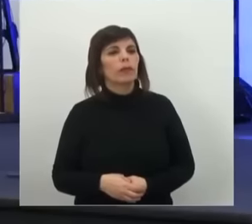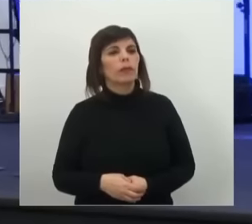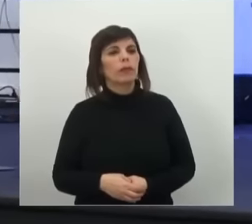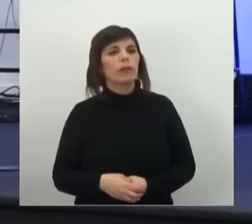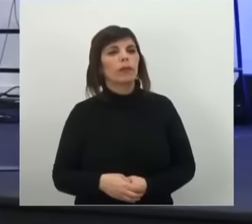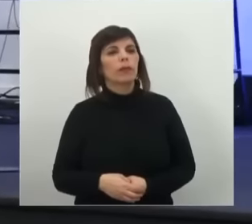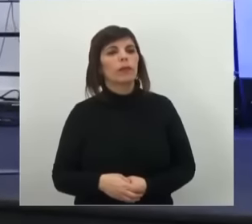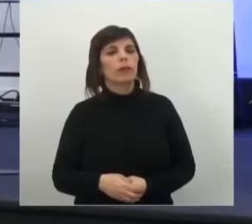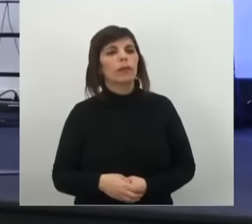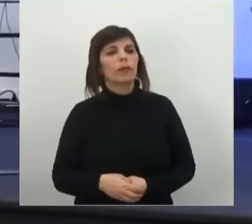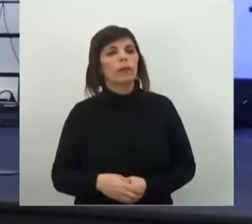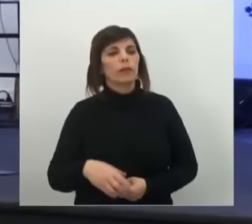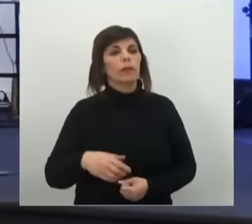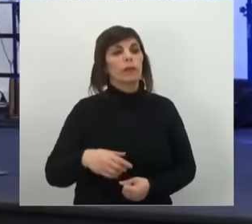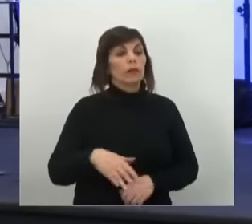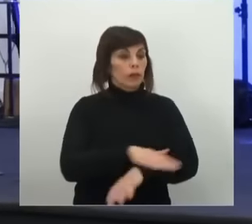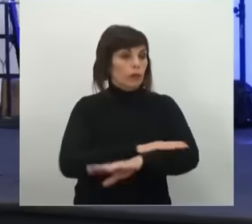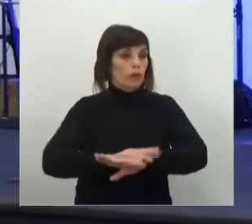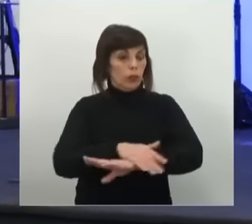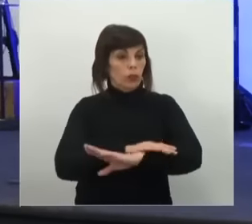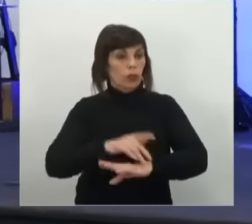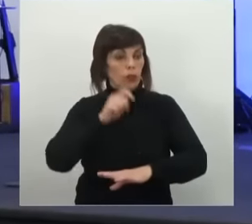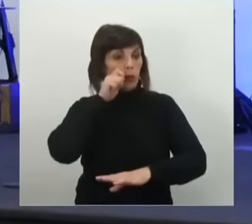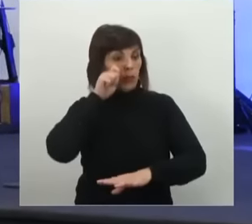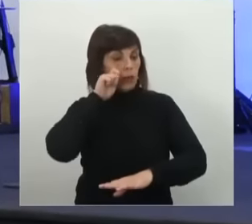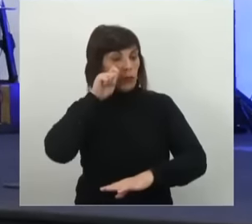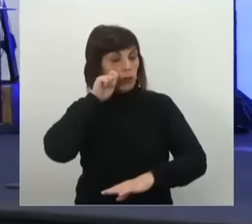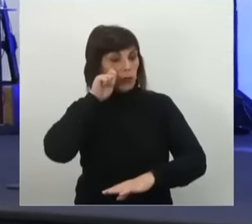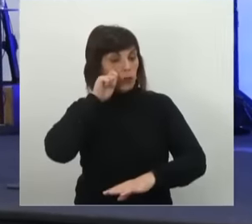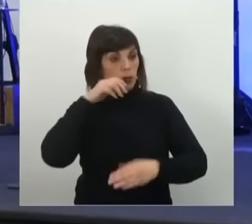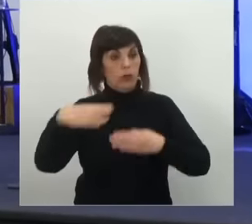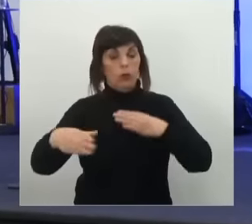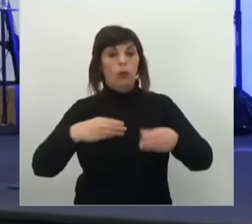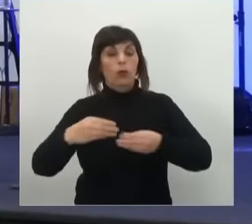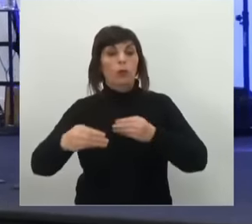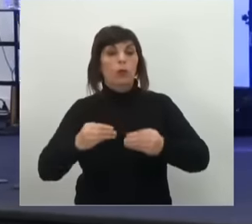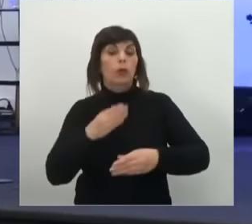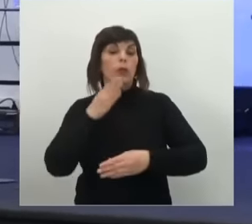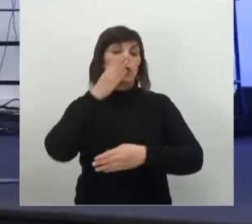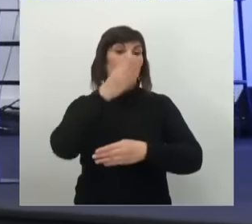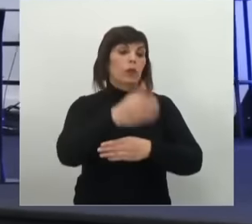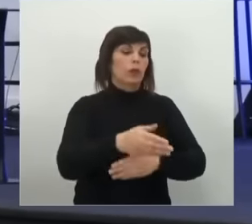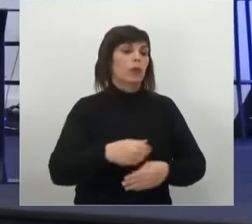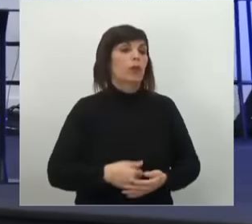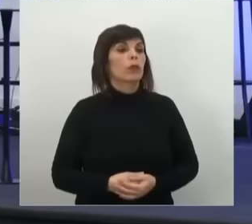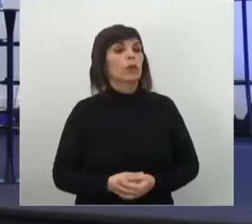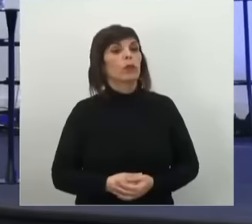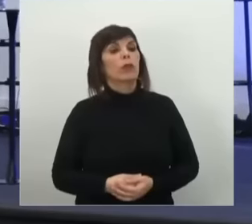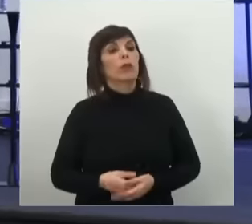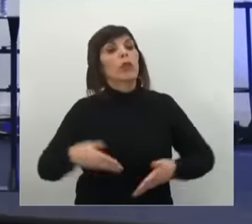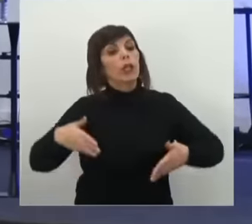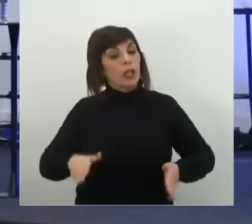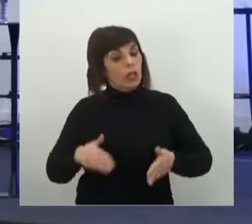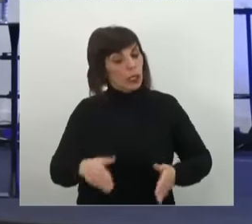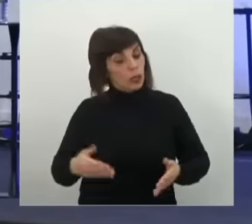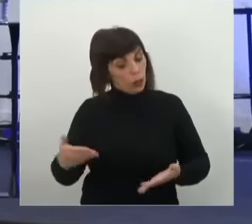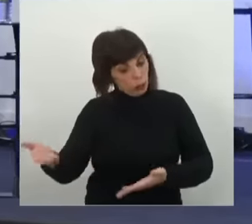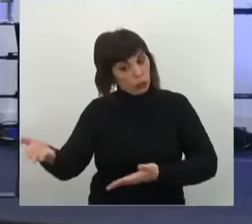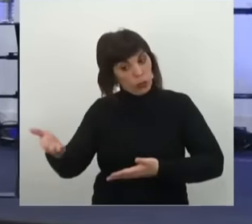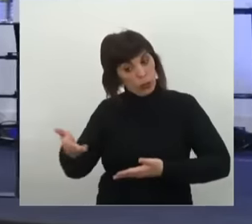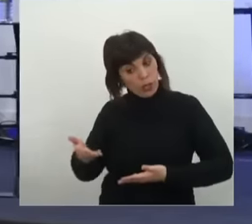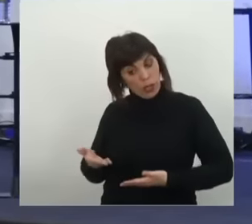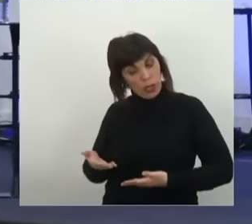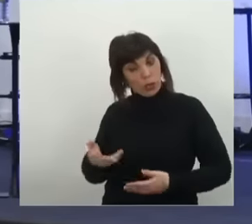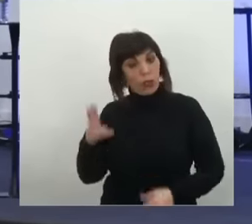llamo al Ministerio de turismo les pido si tienen algún material voy con mi hijo le digo a mi hijo Mira me puedes ayudar a poner algún sonidito